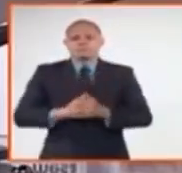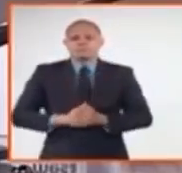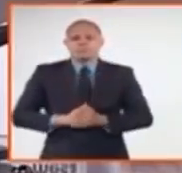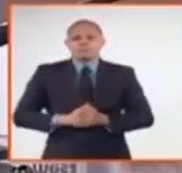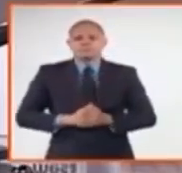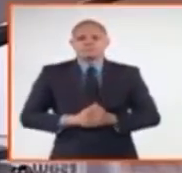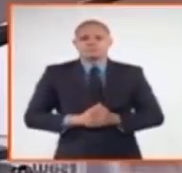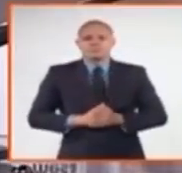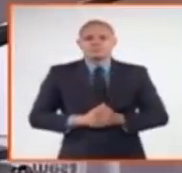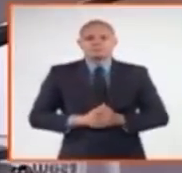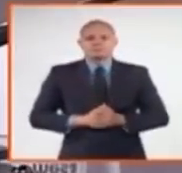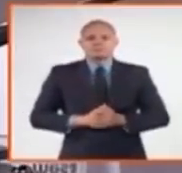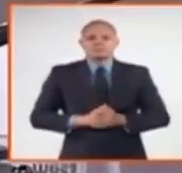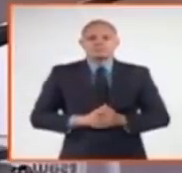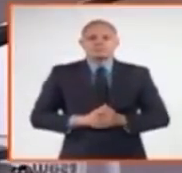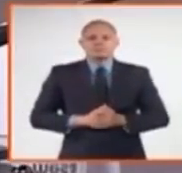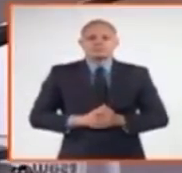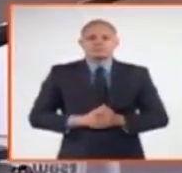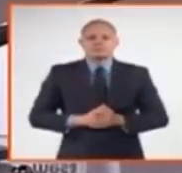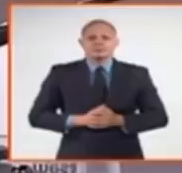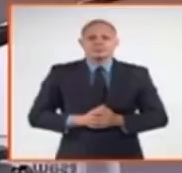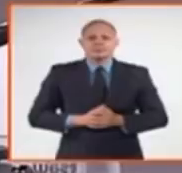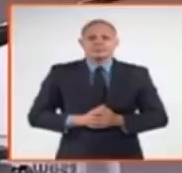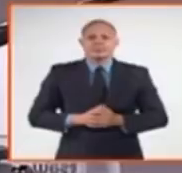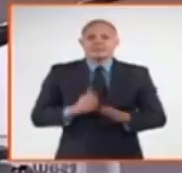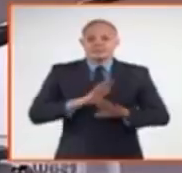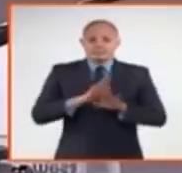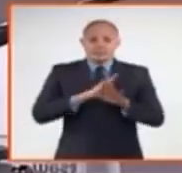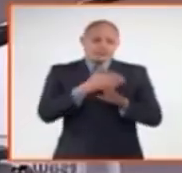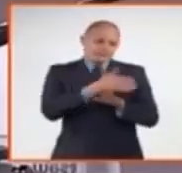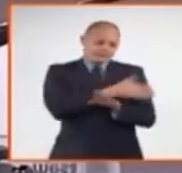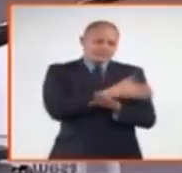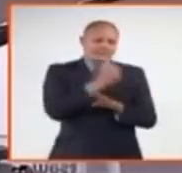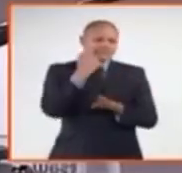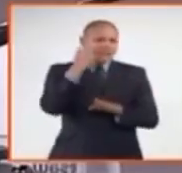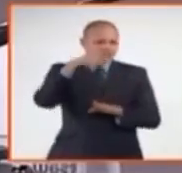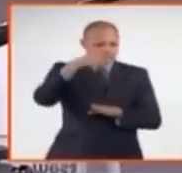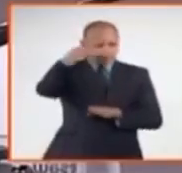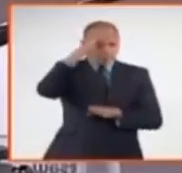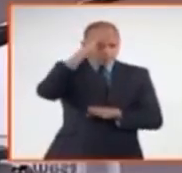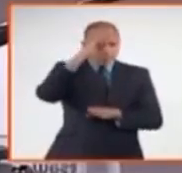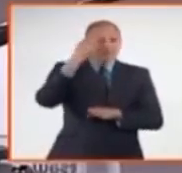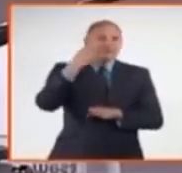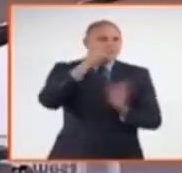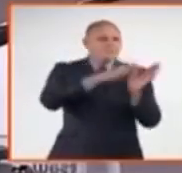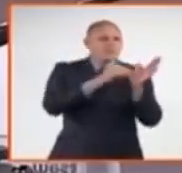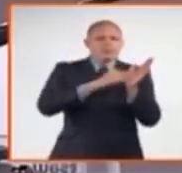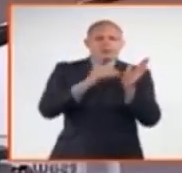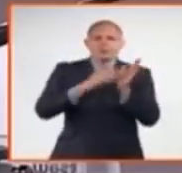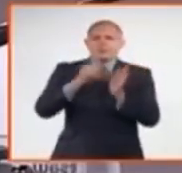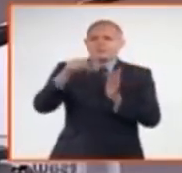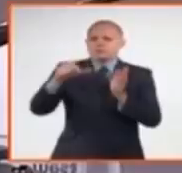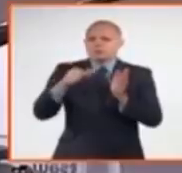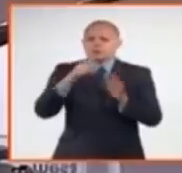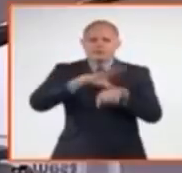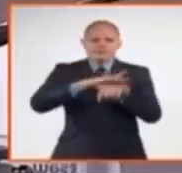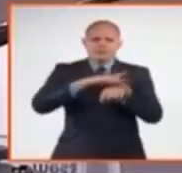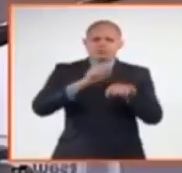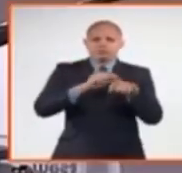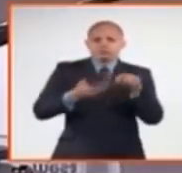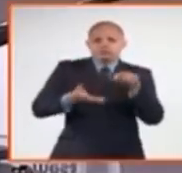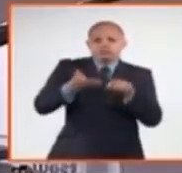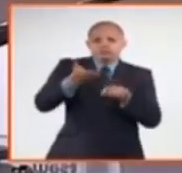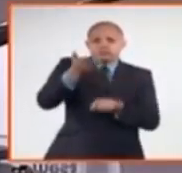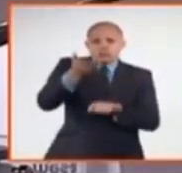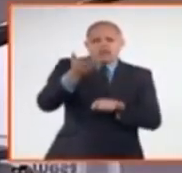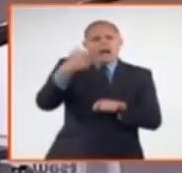tiempos pues picos de la epidemia en nuestro país y las cifras que aunque han ido descendiendo pues